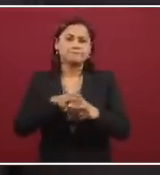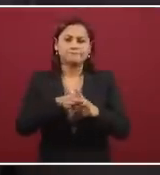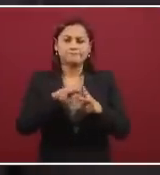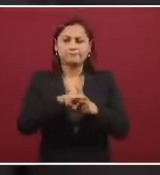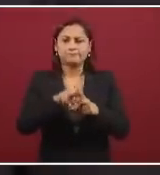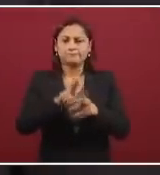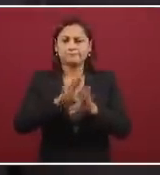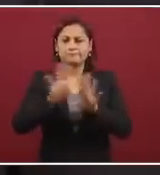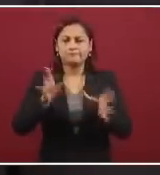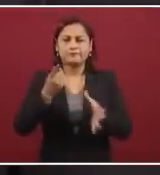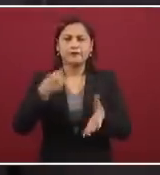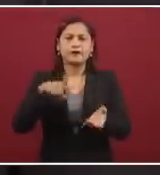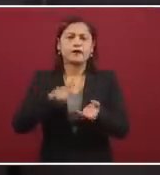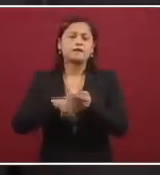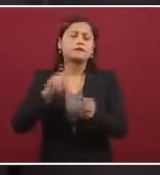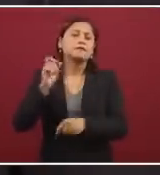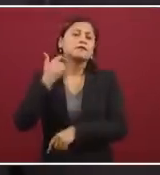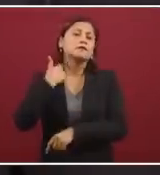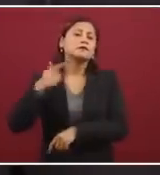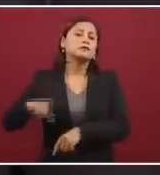en los gobiernos anteriores